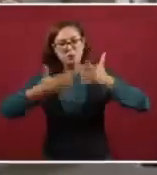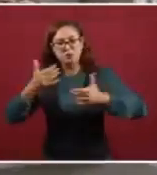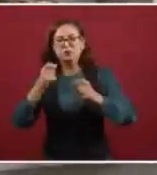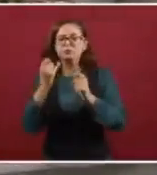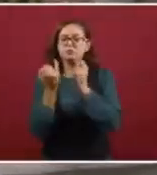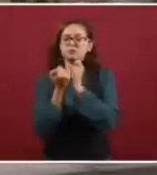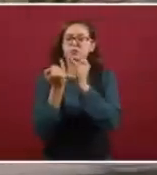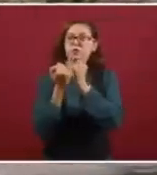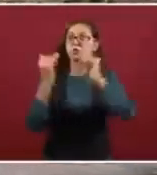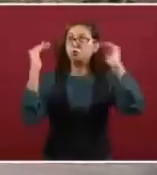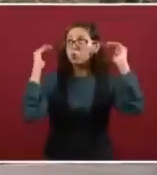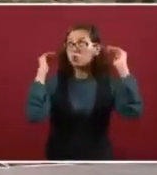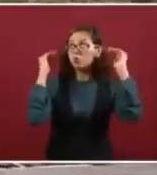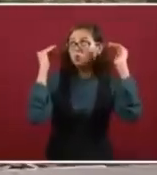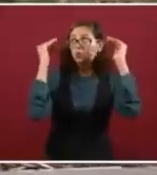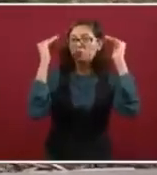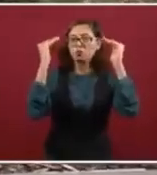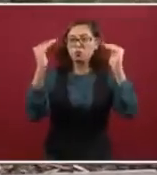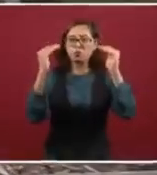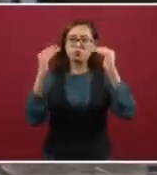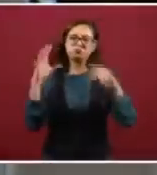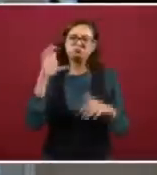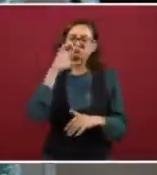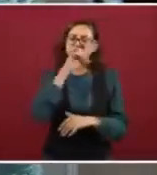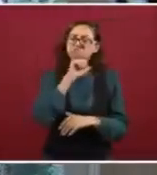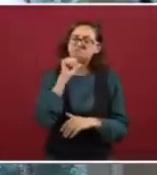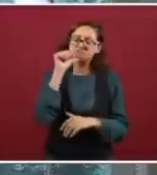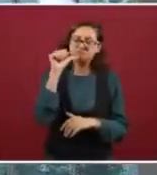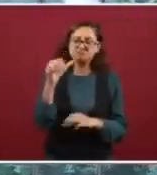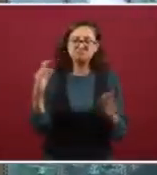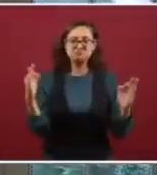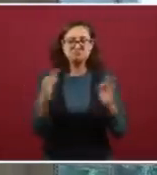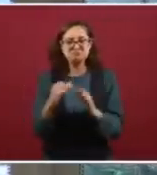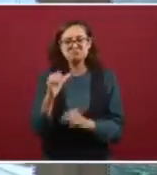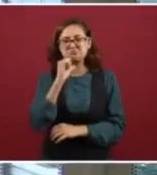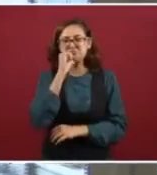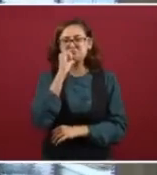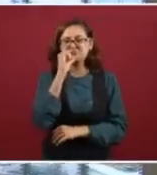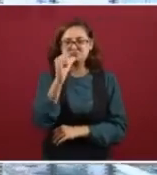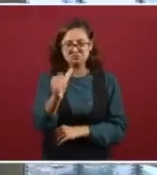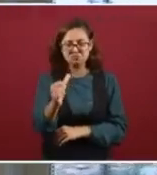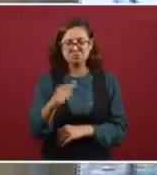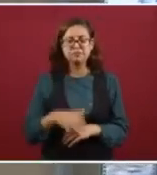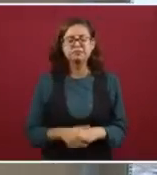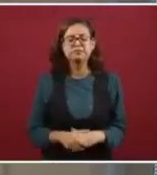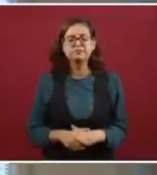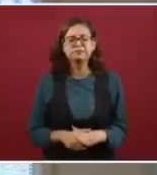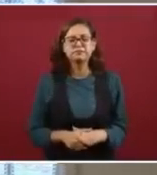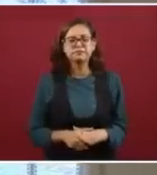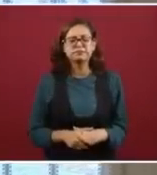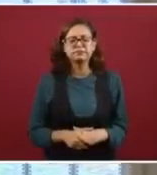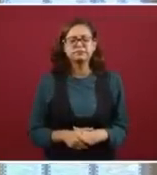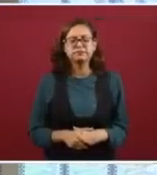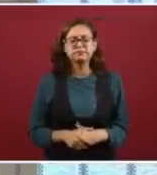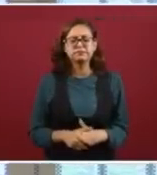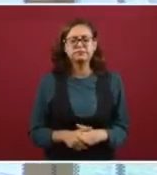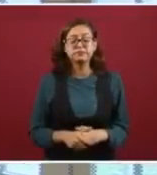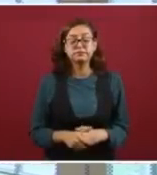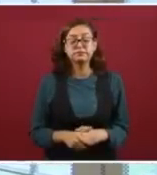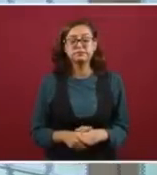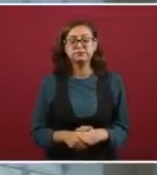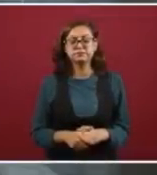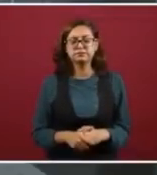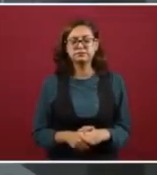en los Juegos Panamericanos de Lima 2019. Lo que se obtenga de la venta de la casa va a ser